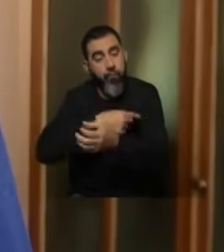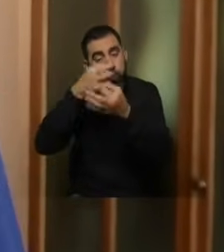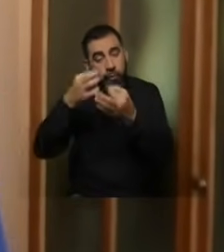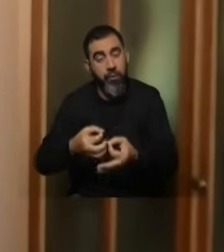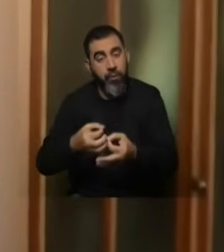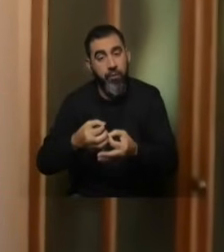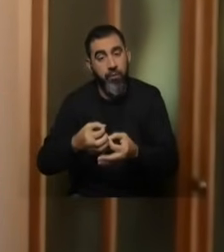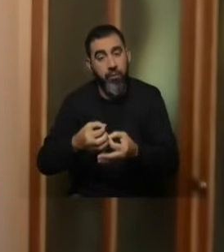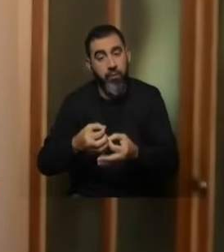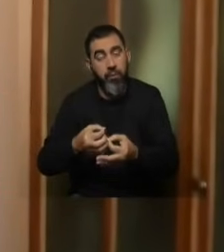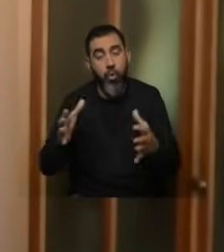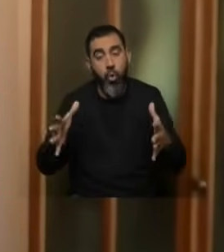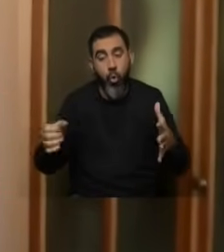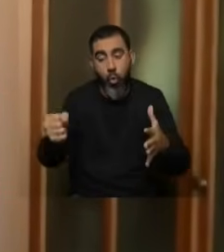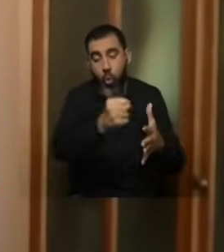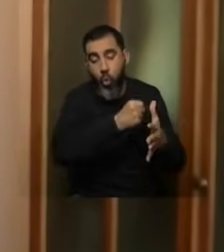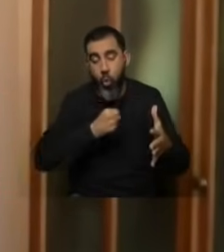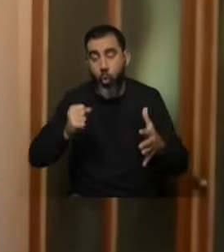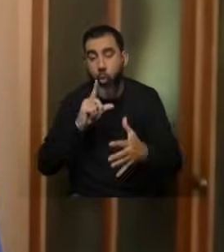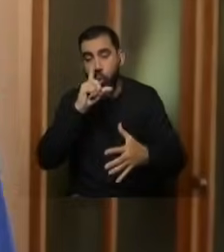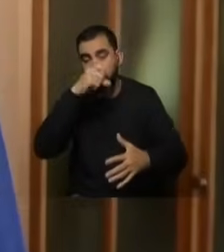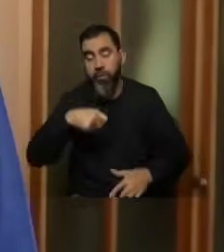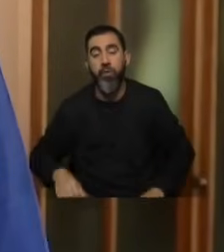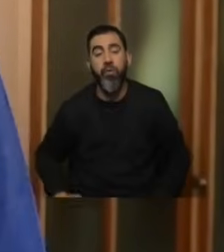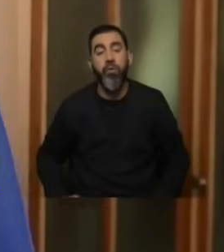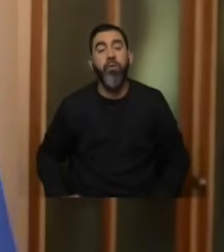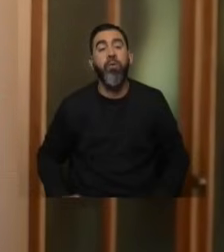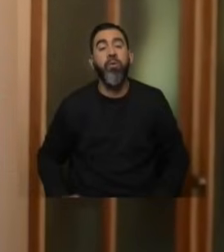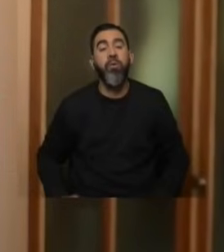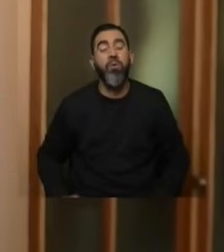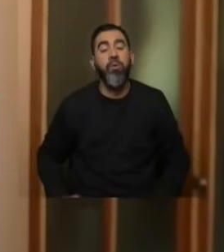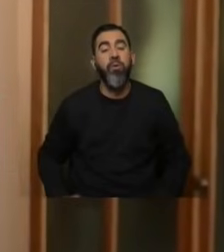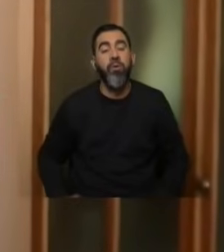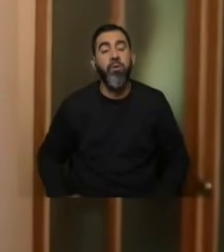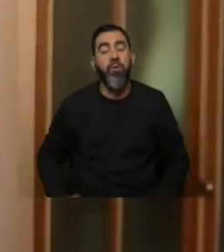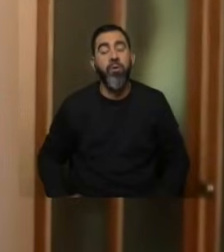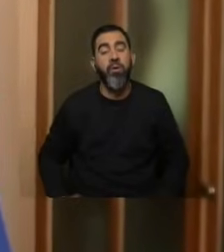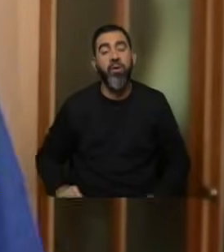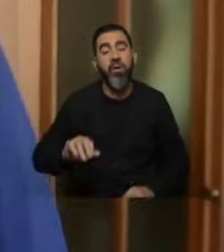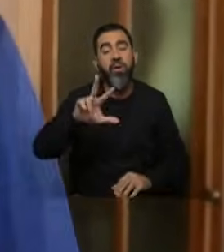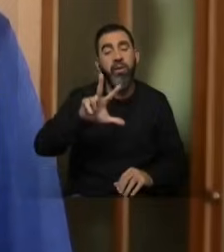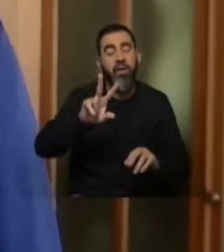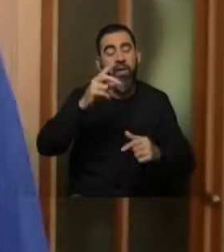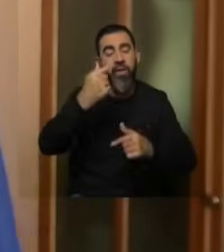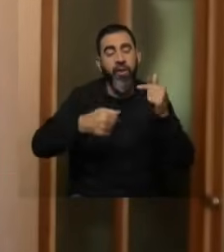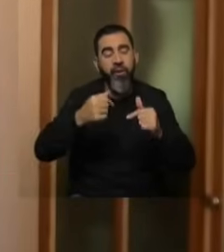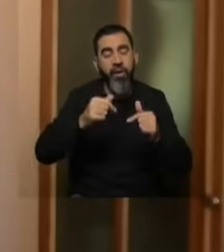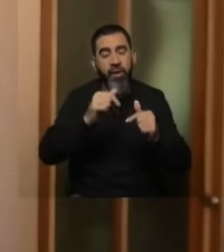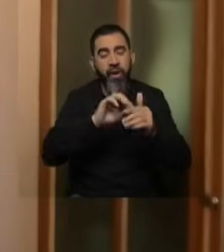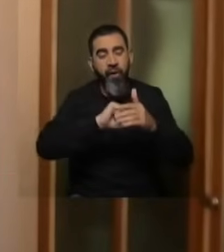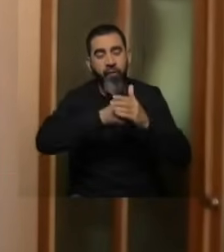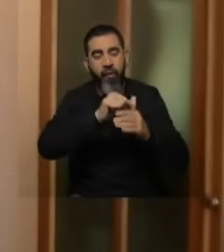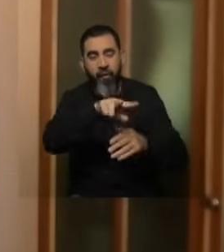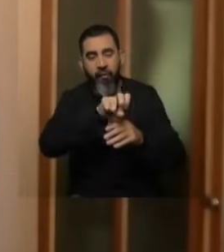hacen las hoyas y los merenderos en Montevideo a través de tres cuentas van a estar recolectando los fondos